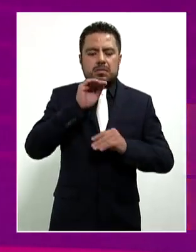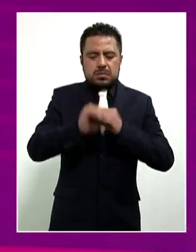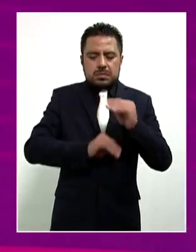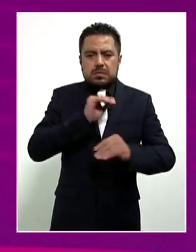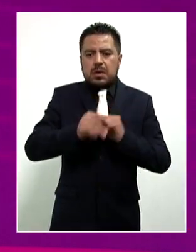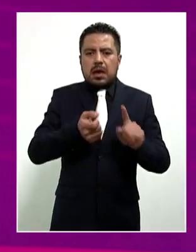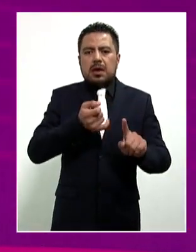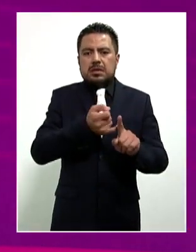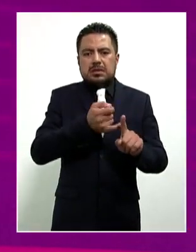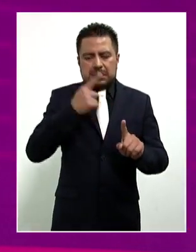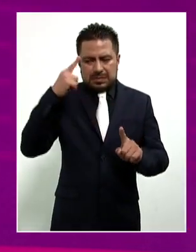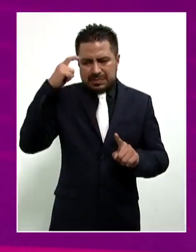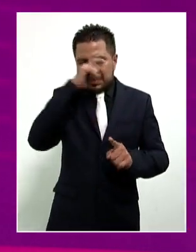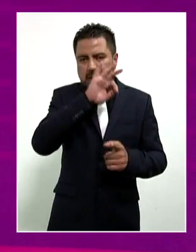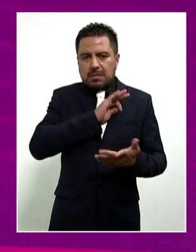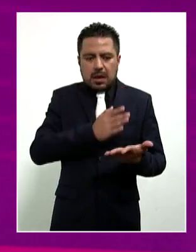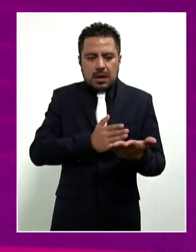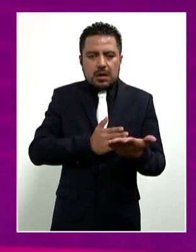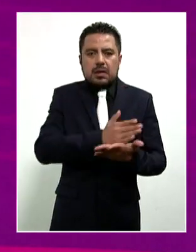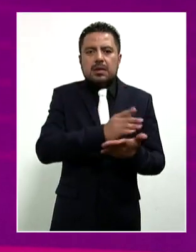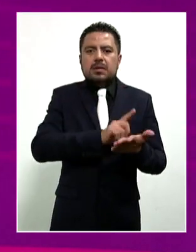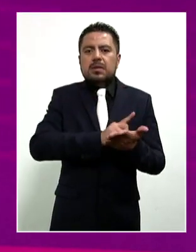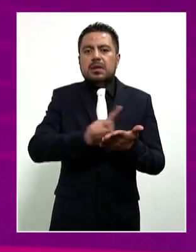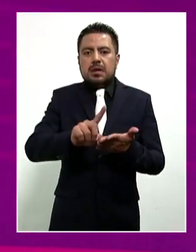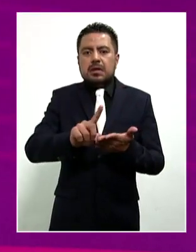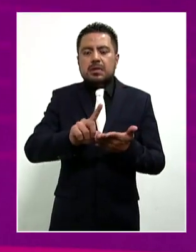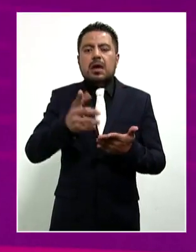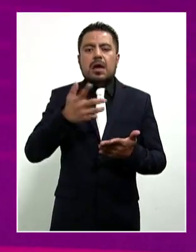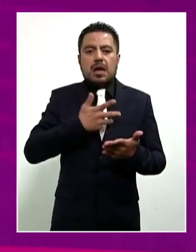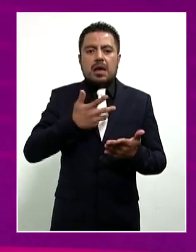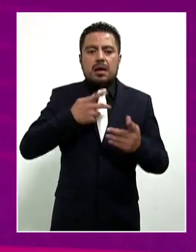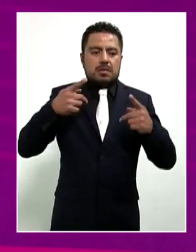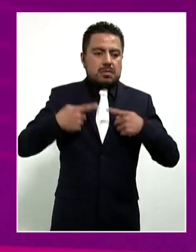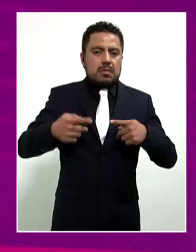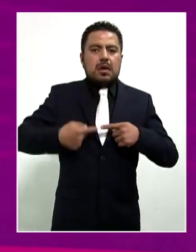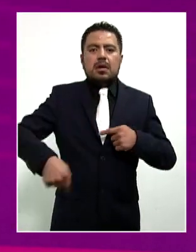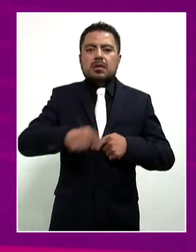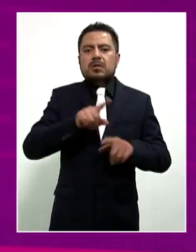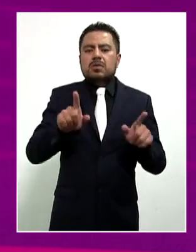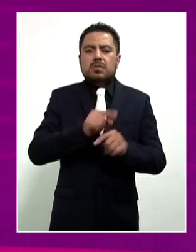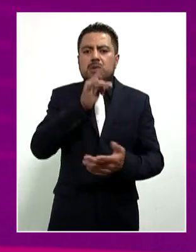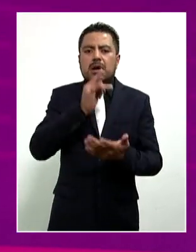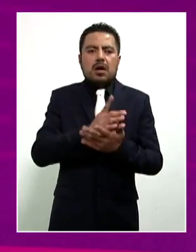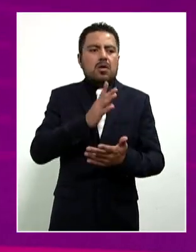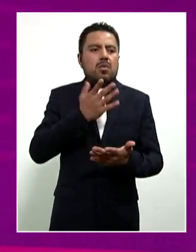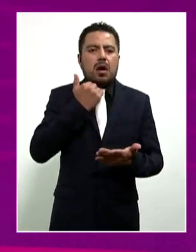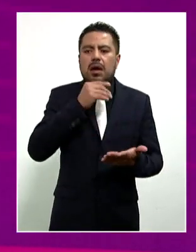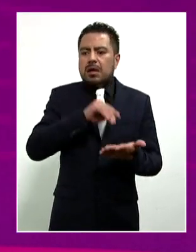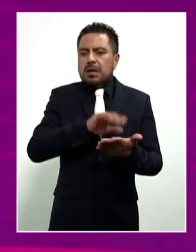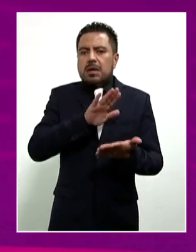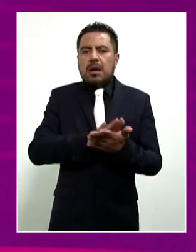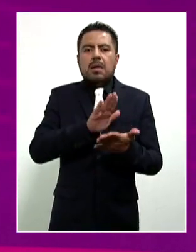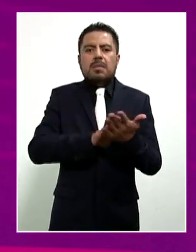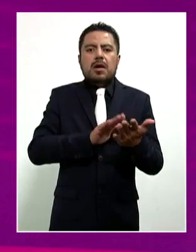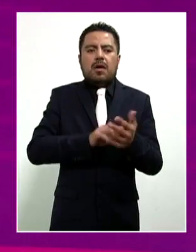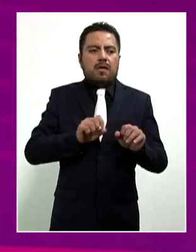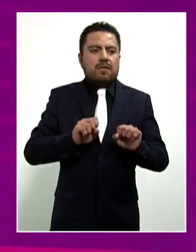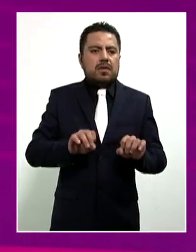ese complejísimo acceso a derechos que tiene la población, simplemente por el hecho de no contar con un documento